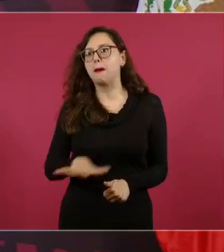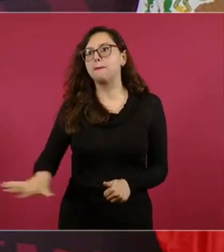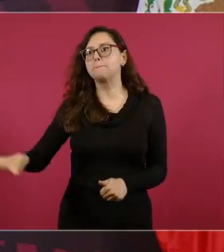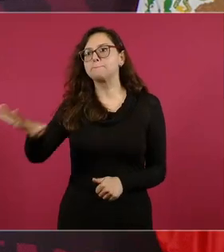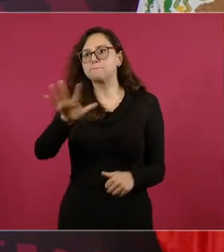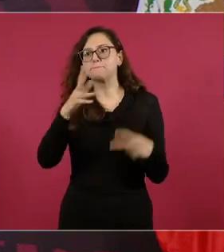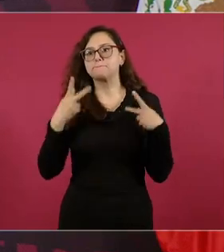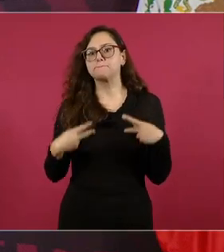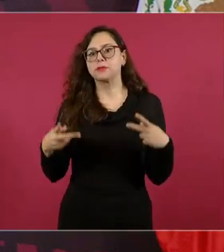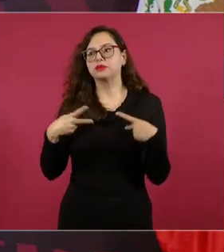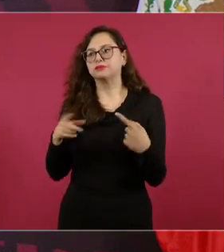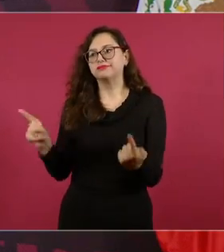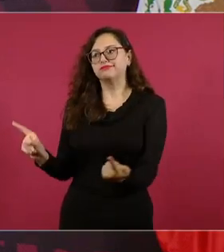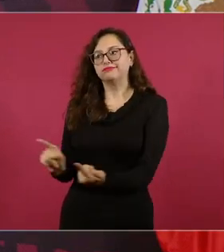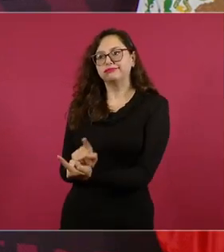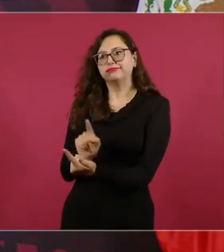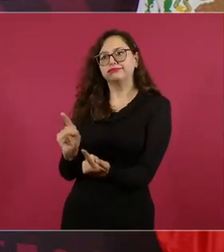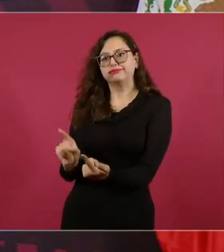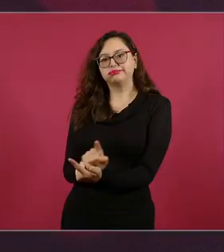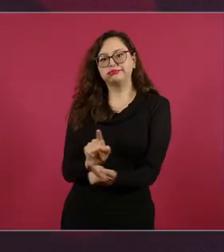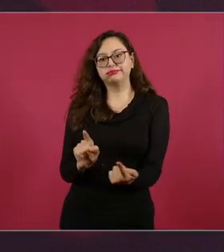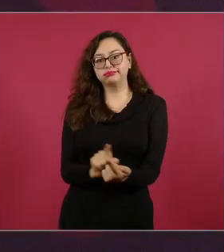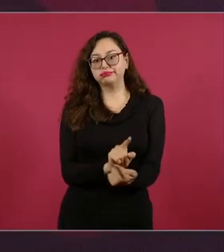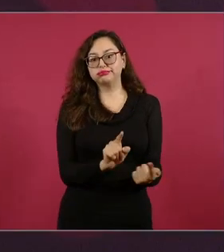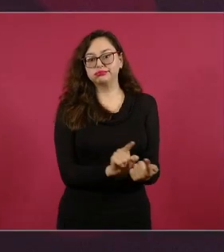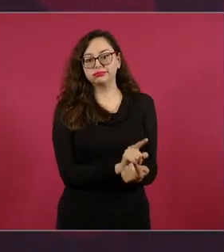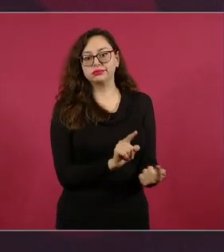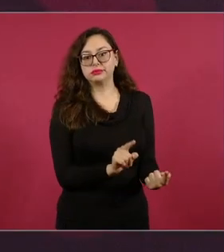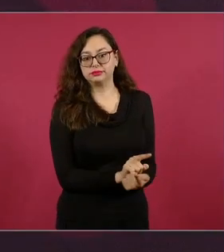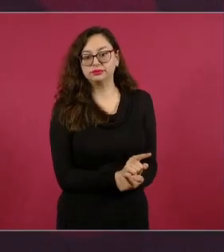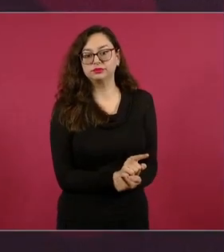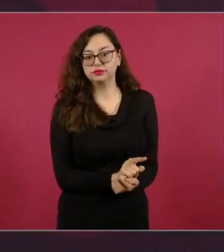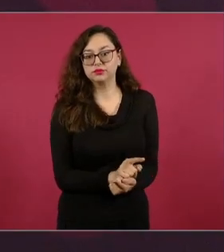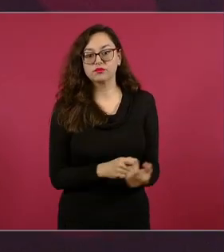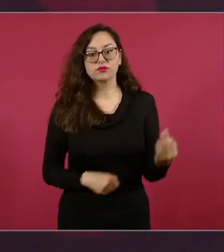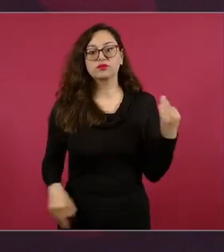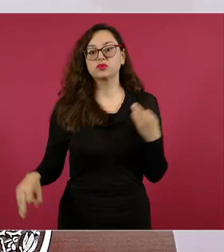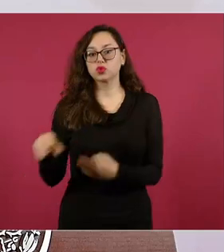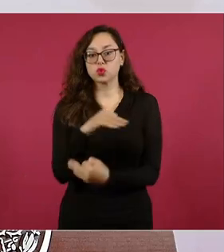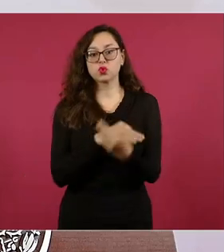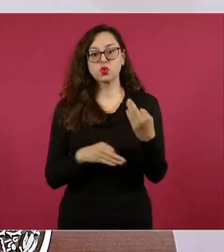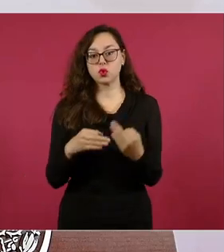sentimientos del pueblo, de la gente, de todos.